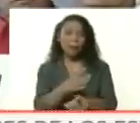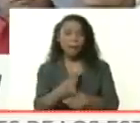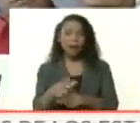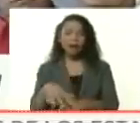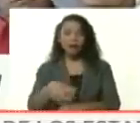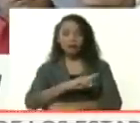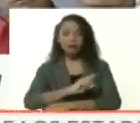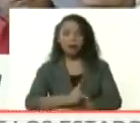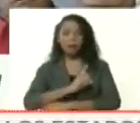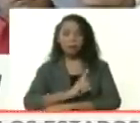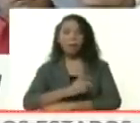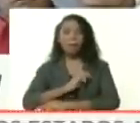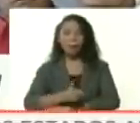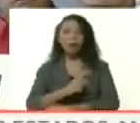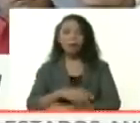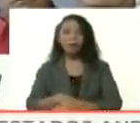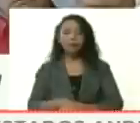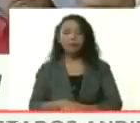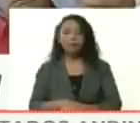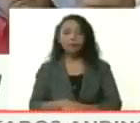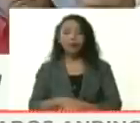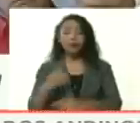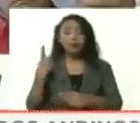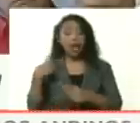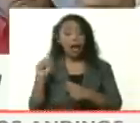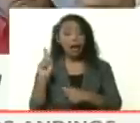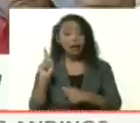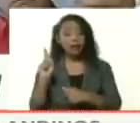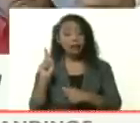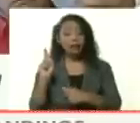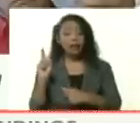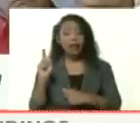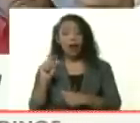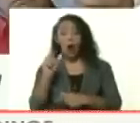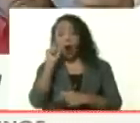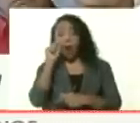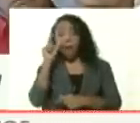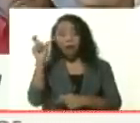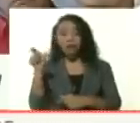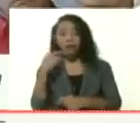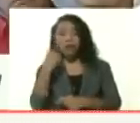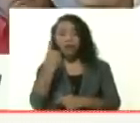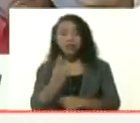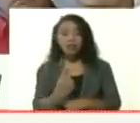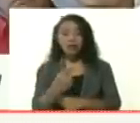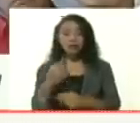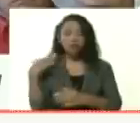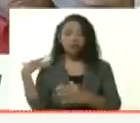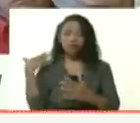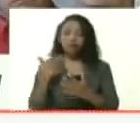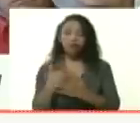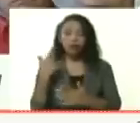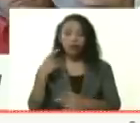colombiana. Y está ocurriendo, nos decía Pedro Carreño, lo que nosotros hemos venido diciendo desde hace tiempo.